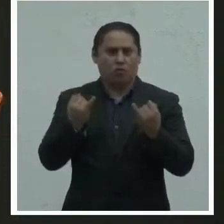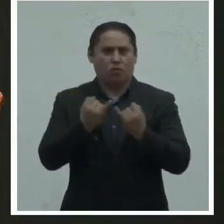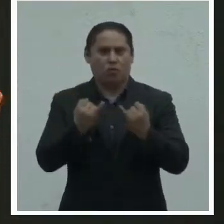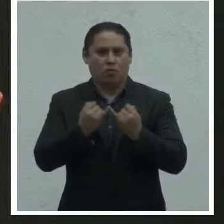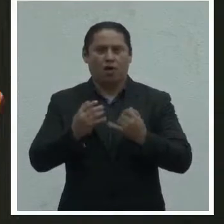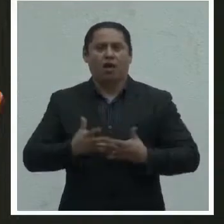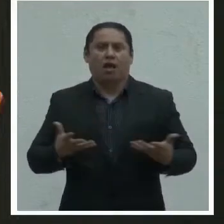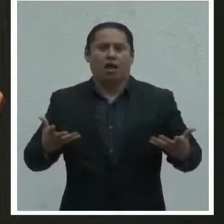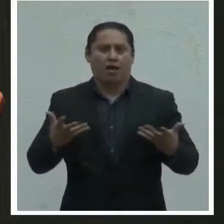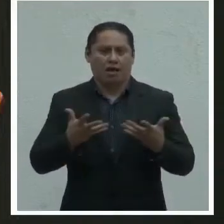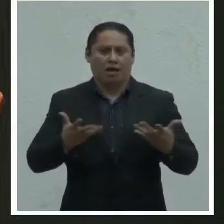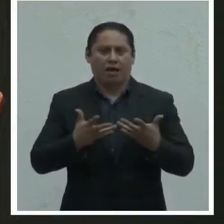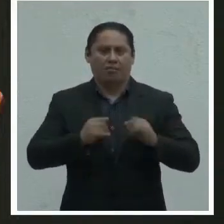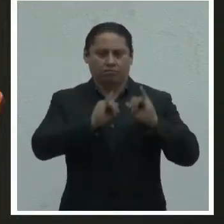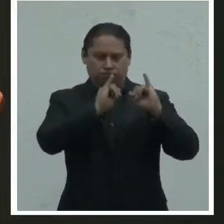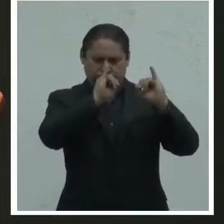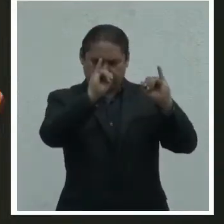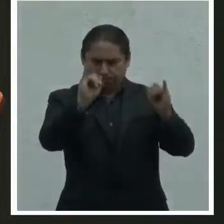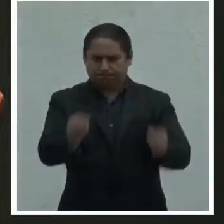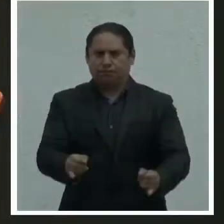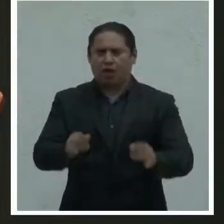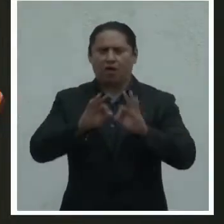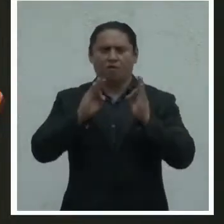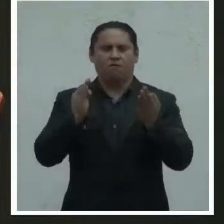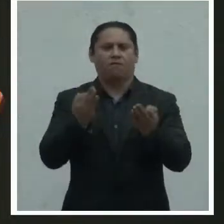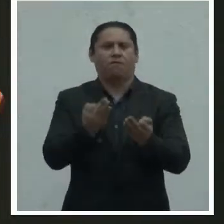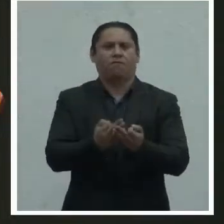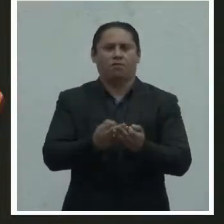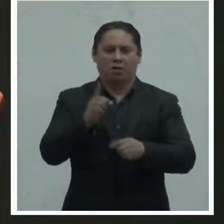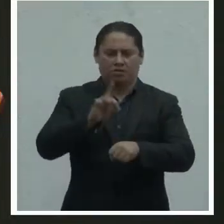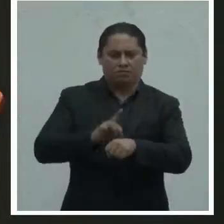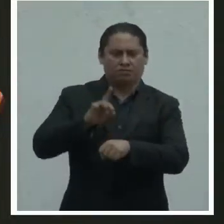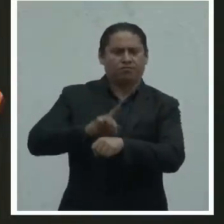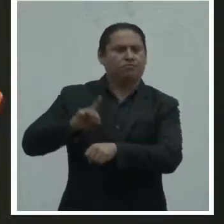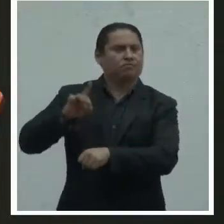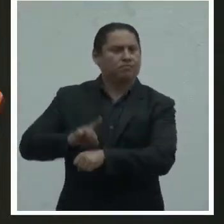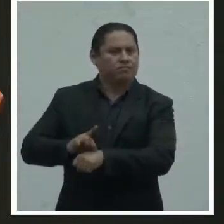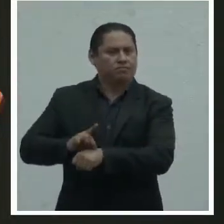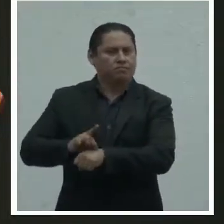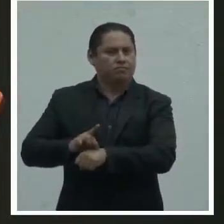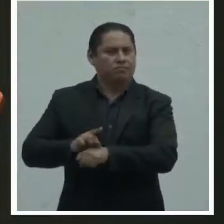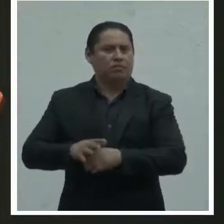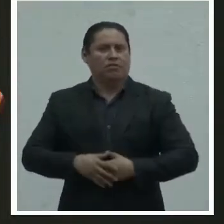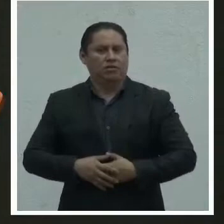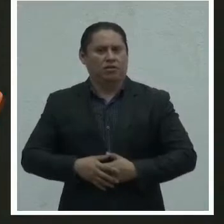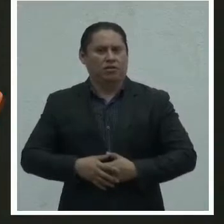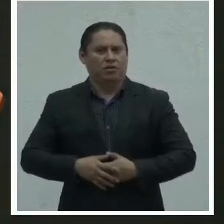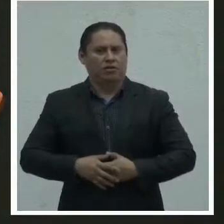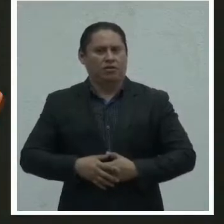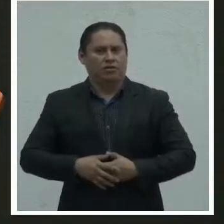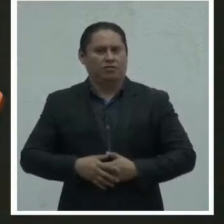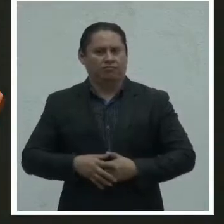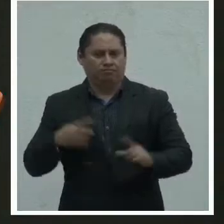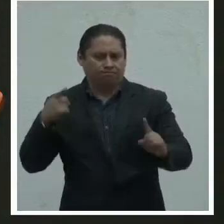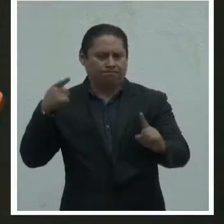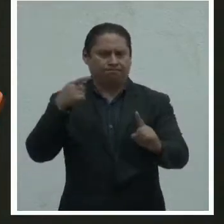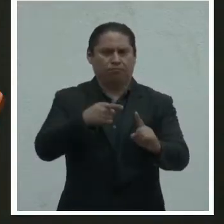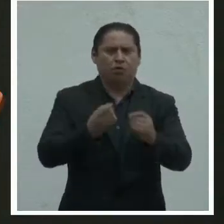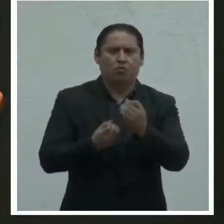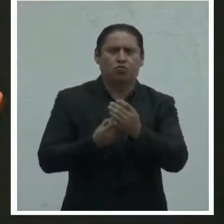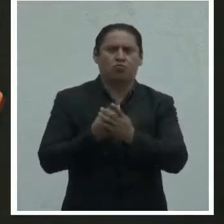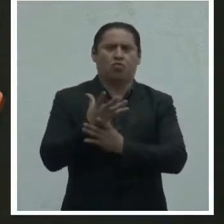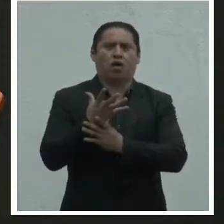generadores de una identidad que se va formando día a día y que personaliza la nueva imagen de un